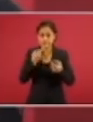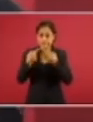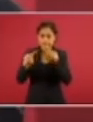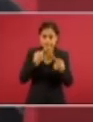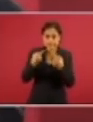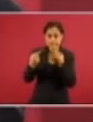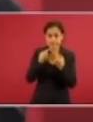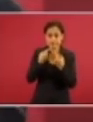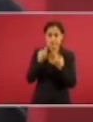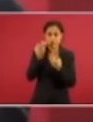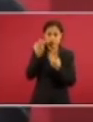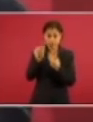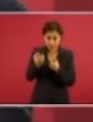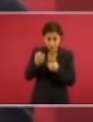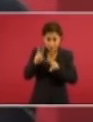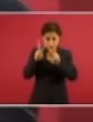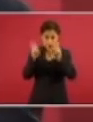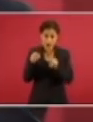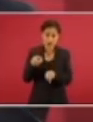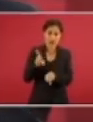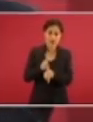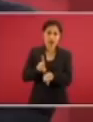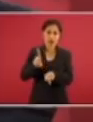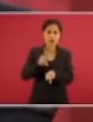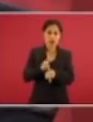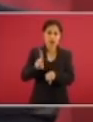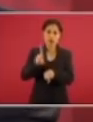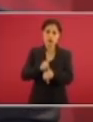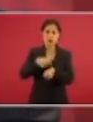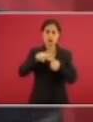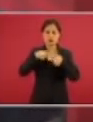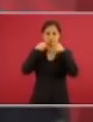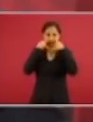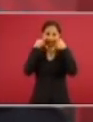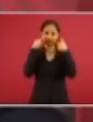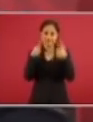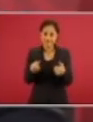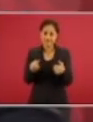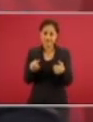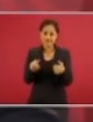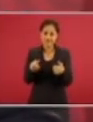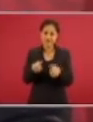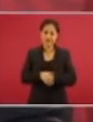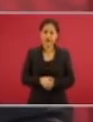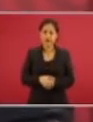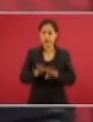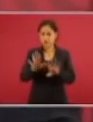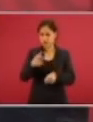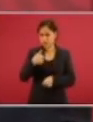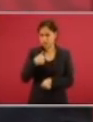diariamente se le da seguimiento. Te puedo decir que tenemos lo